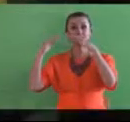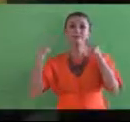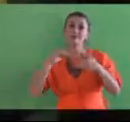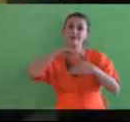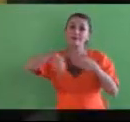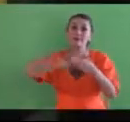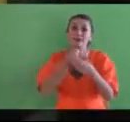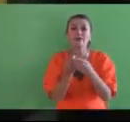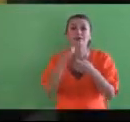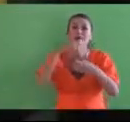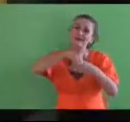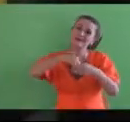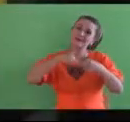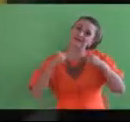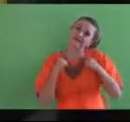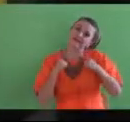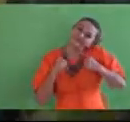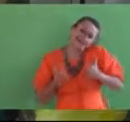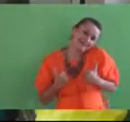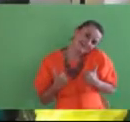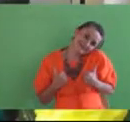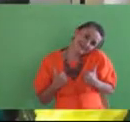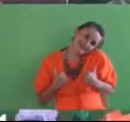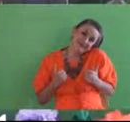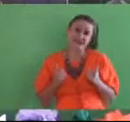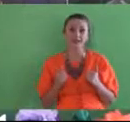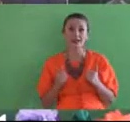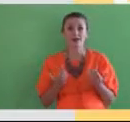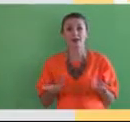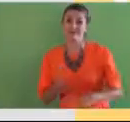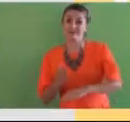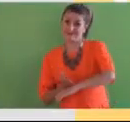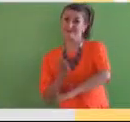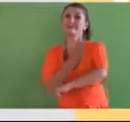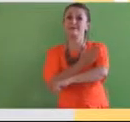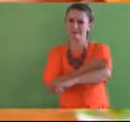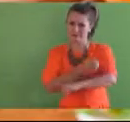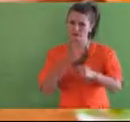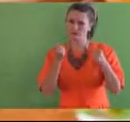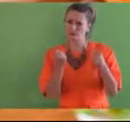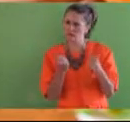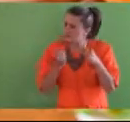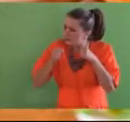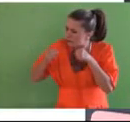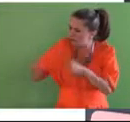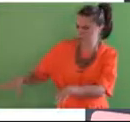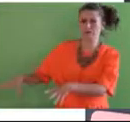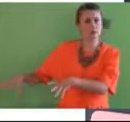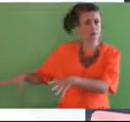una casita donde descansar y antes de